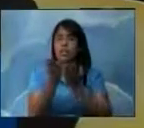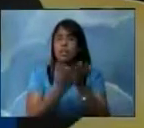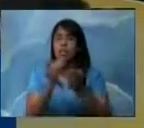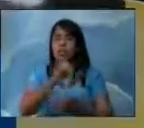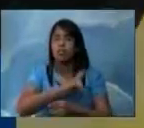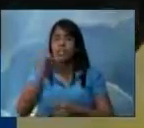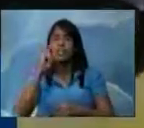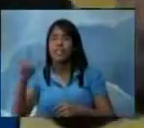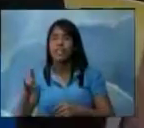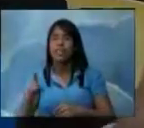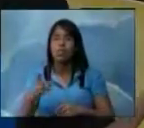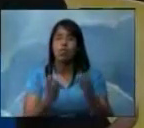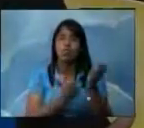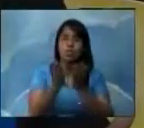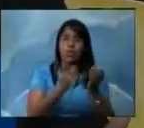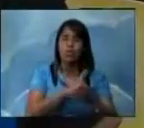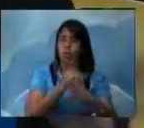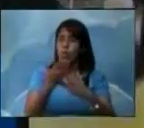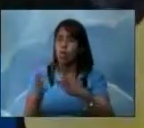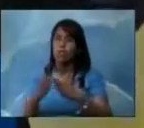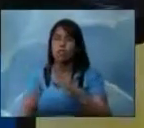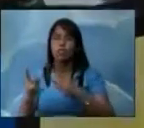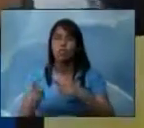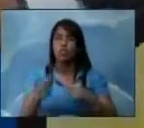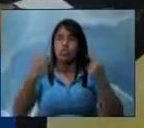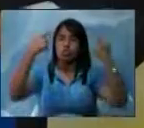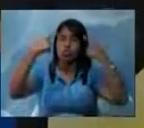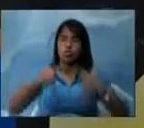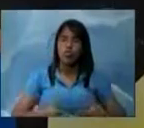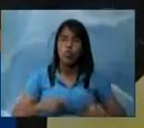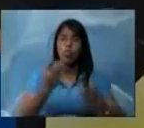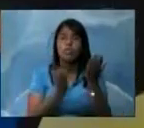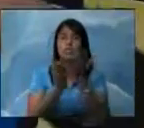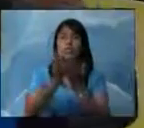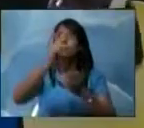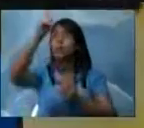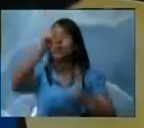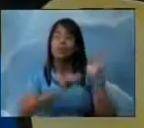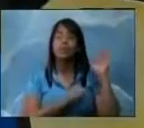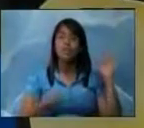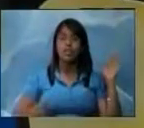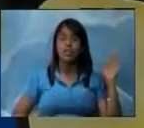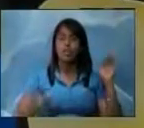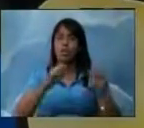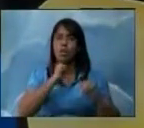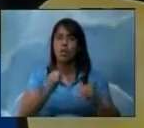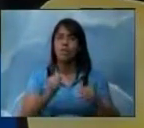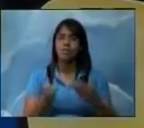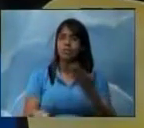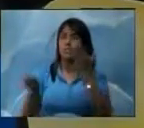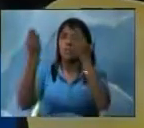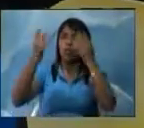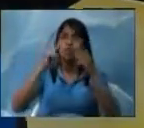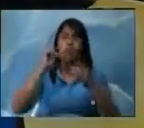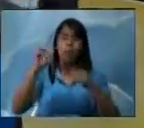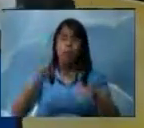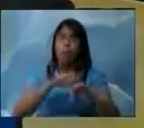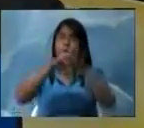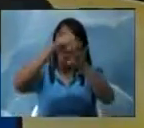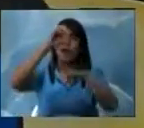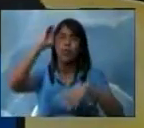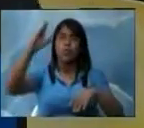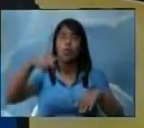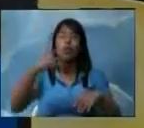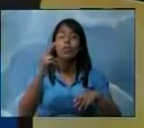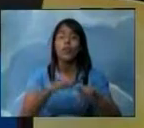de Satanás o del servidor de cualquier otra cosa. Somos servidores del Señor, ese título se lo llevamos al Señor.